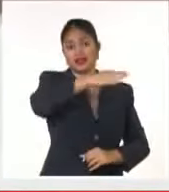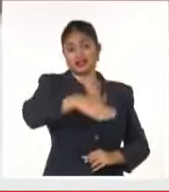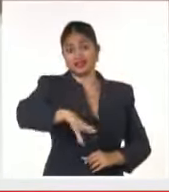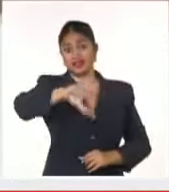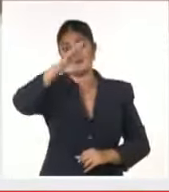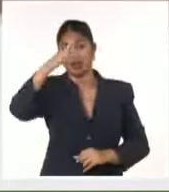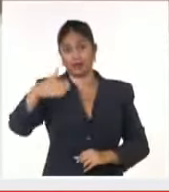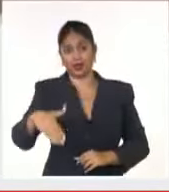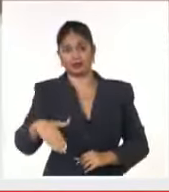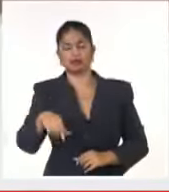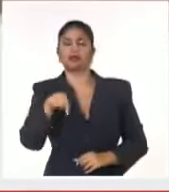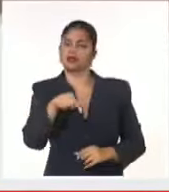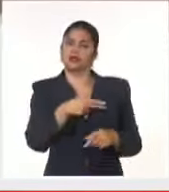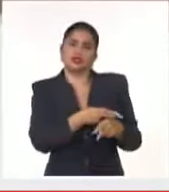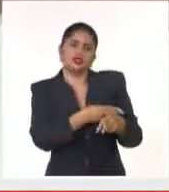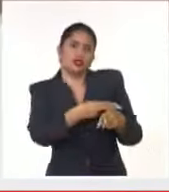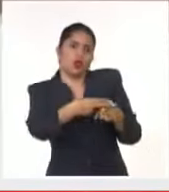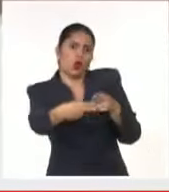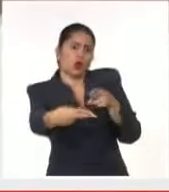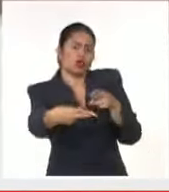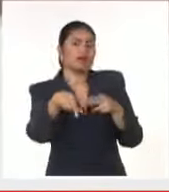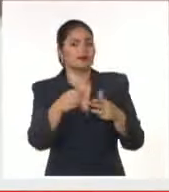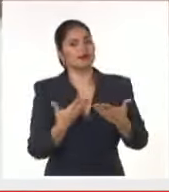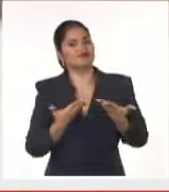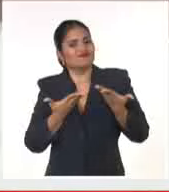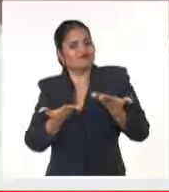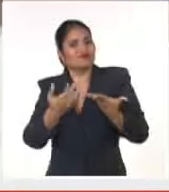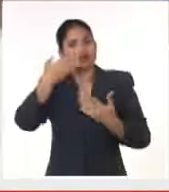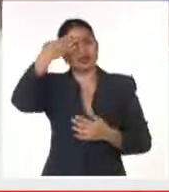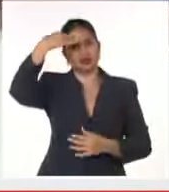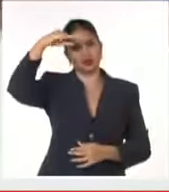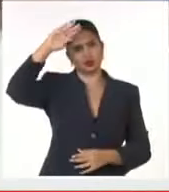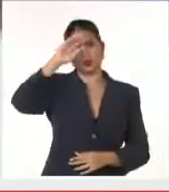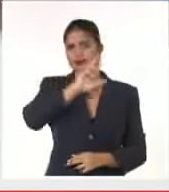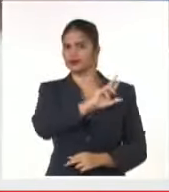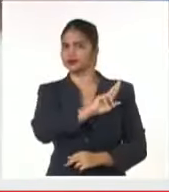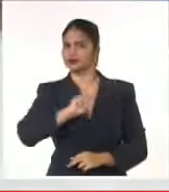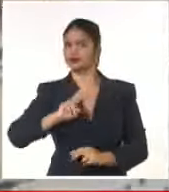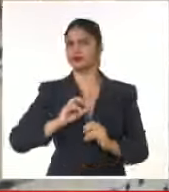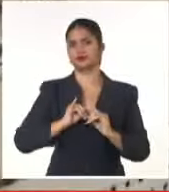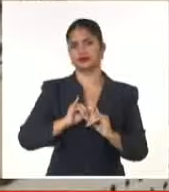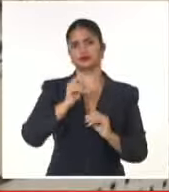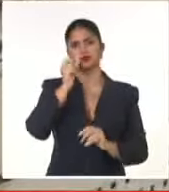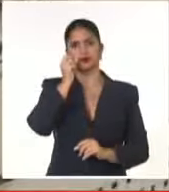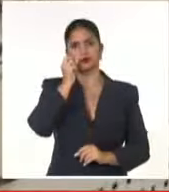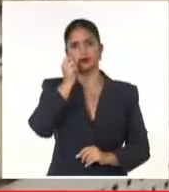su historia de fidelidad a Cuba y a la revolución nos acerca el periodista Wilmer Rodríguez Fernández.